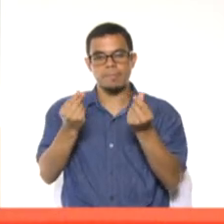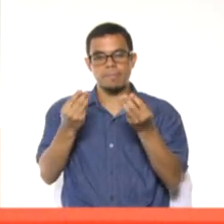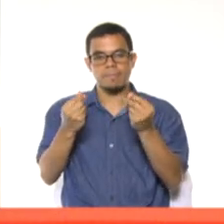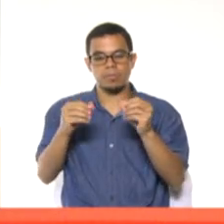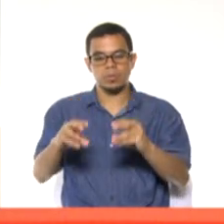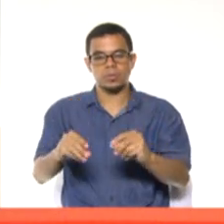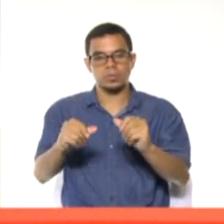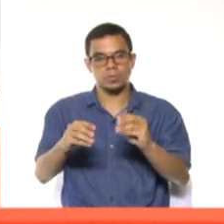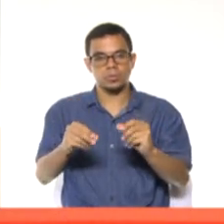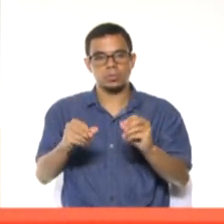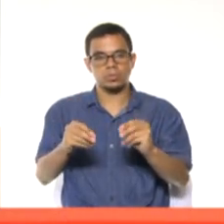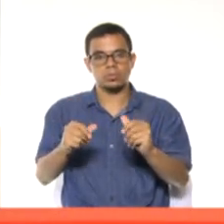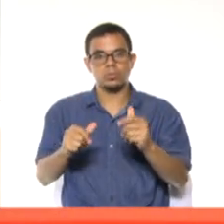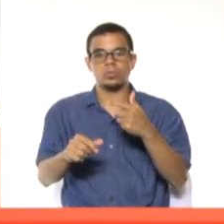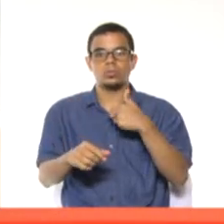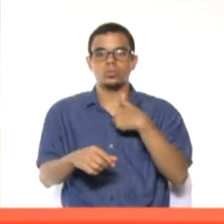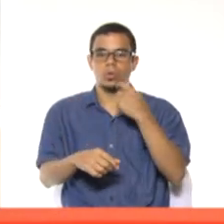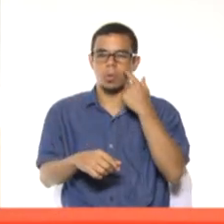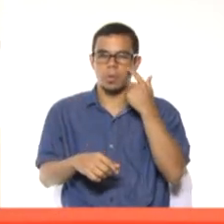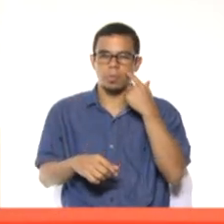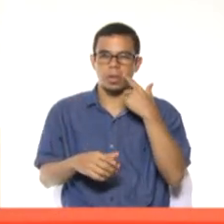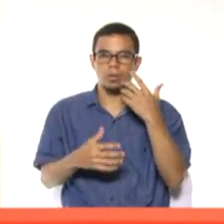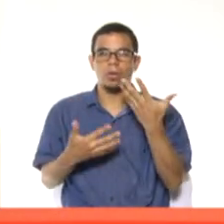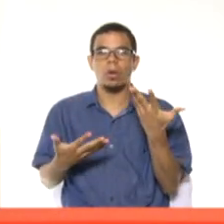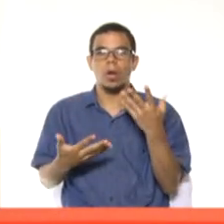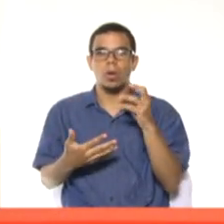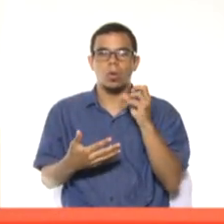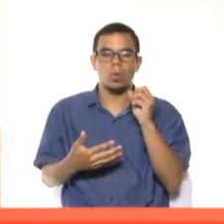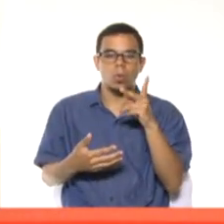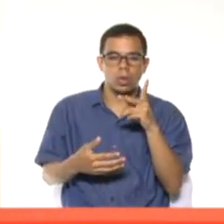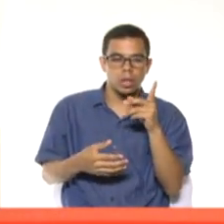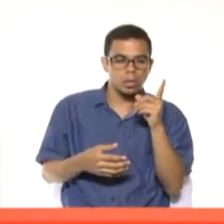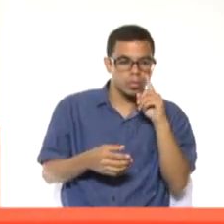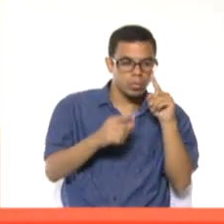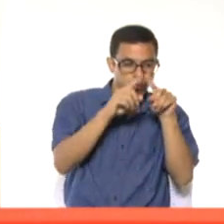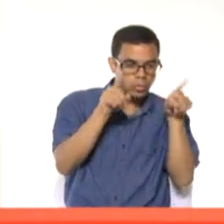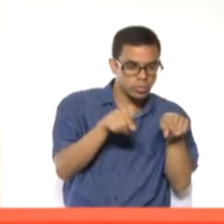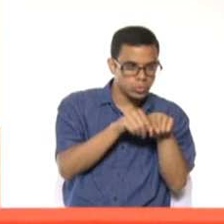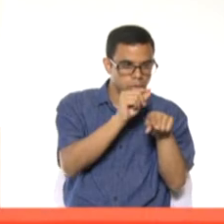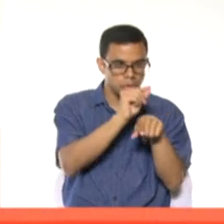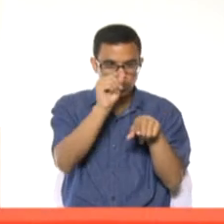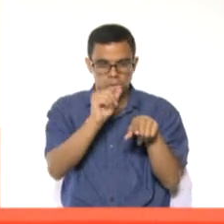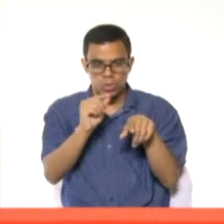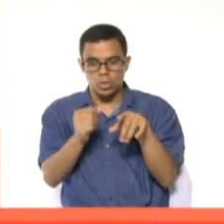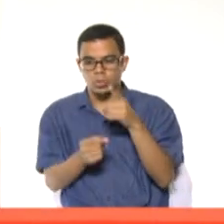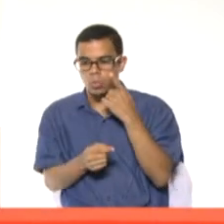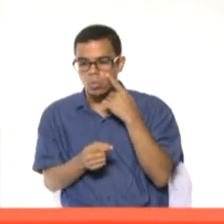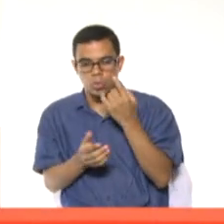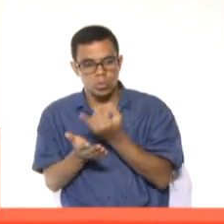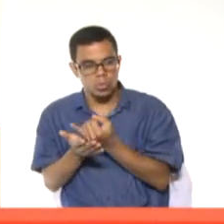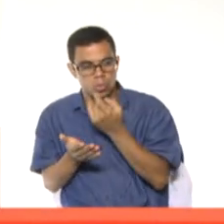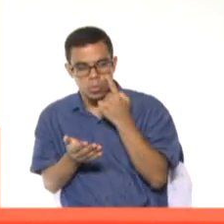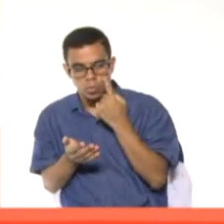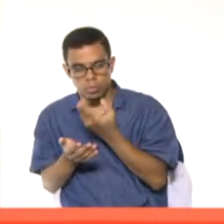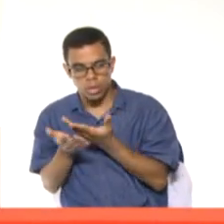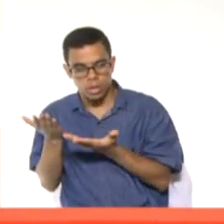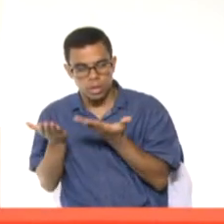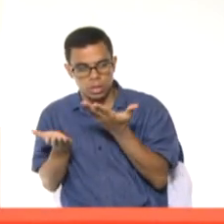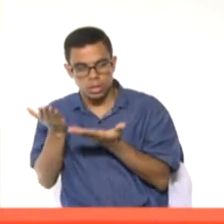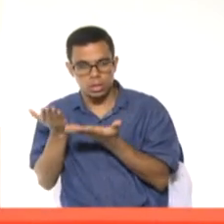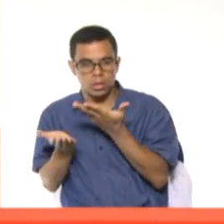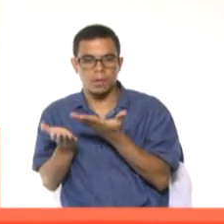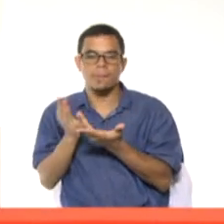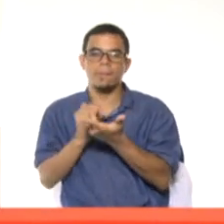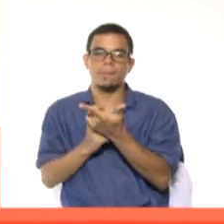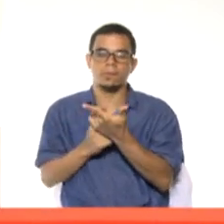mano o en mis dedos, yo voy a ir determinando cada una de sus características paso a paso, de acuerdo como